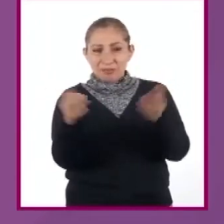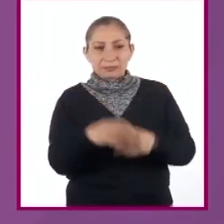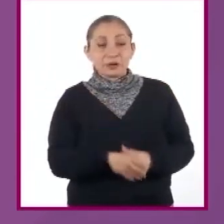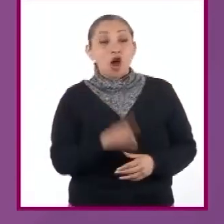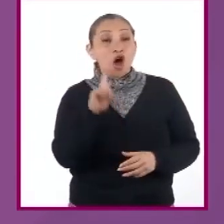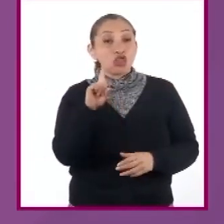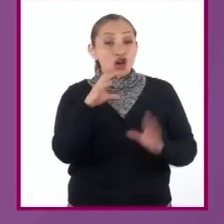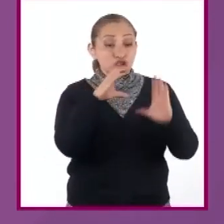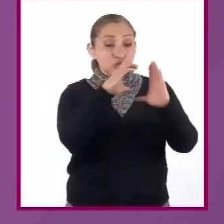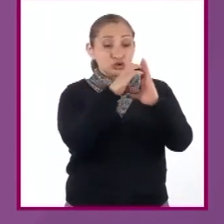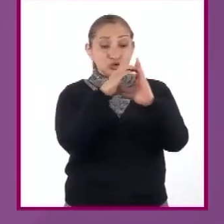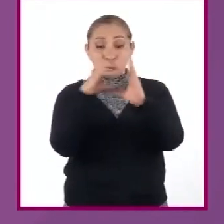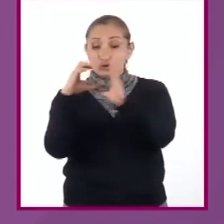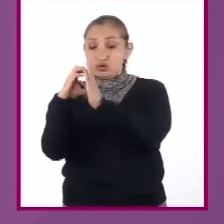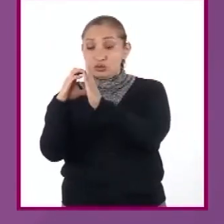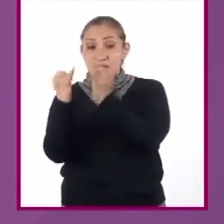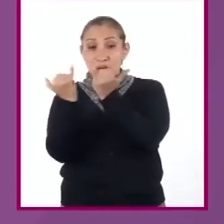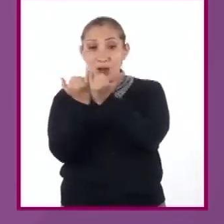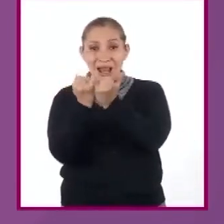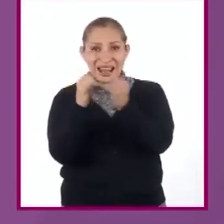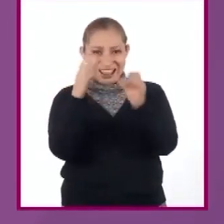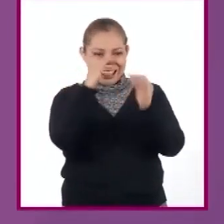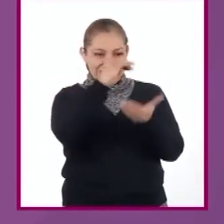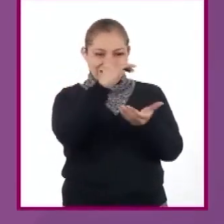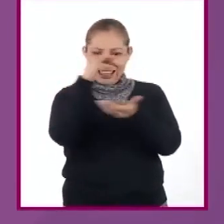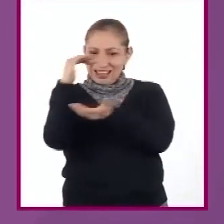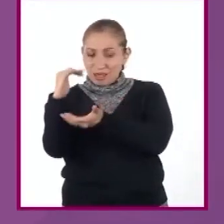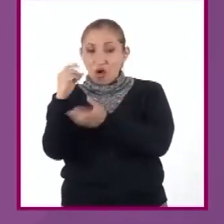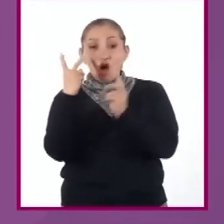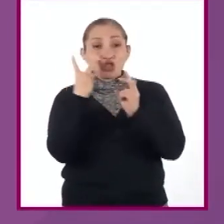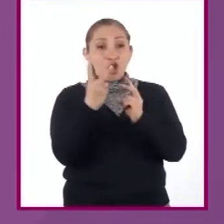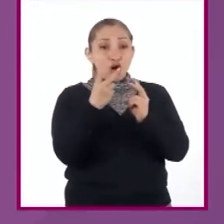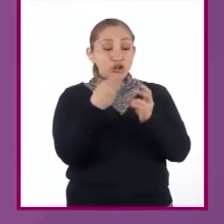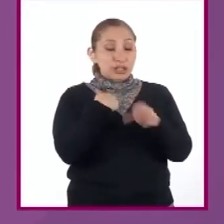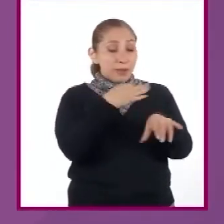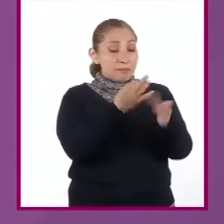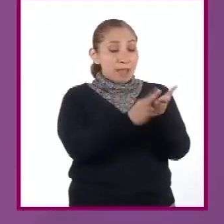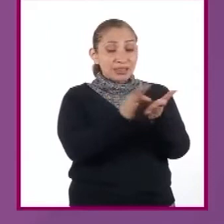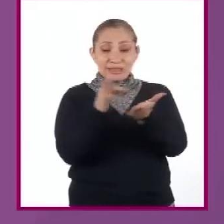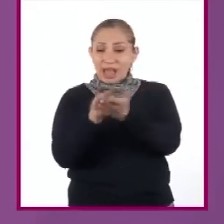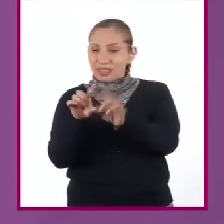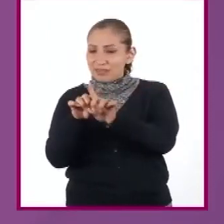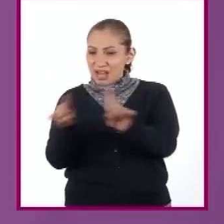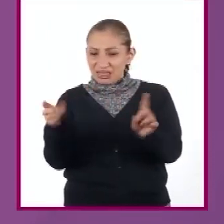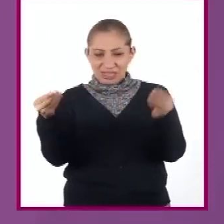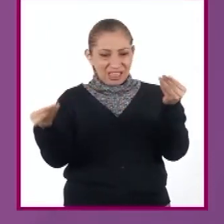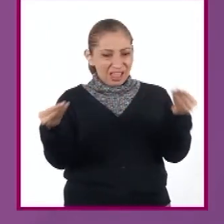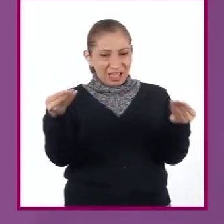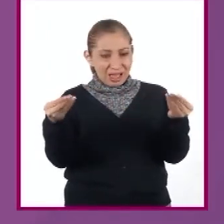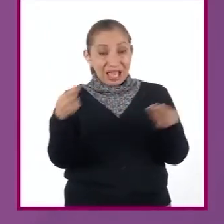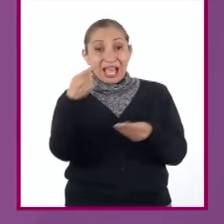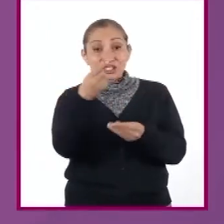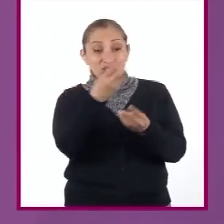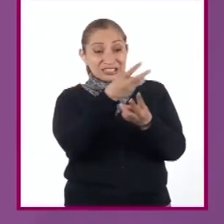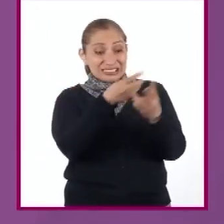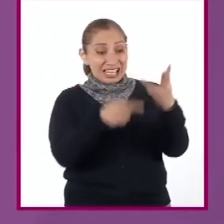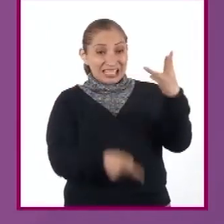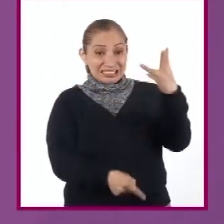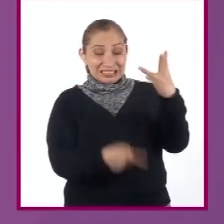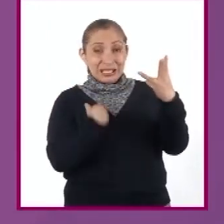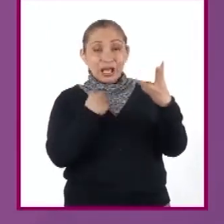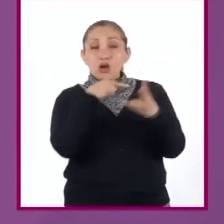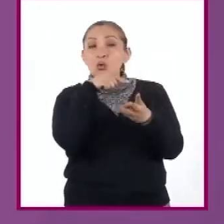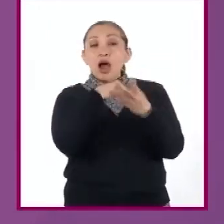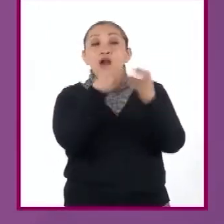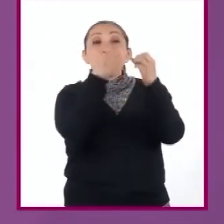o 2 cubos de igual tamaño o 2 trozos de metales distintos, en estos 3 casos el espacio